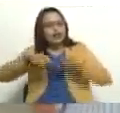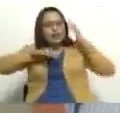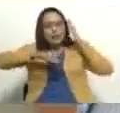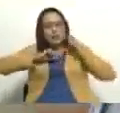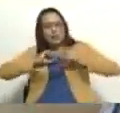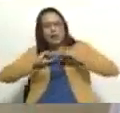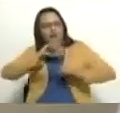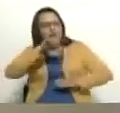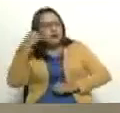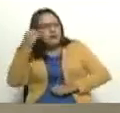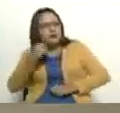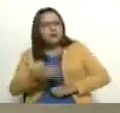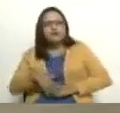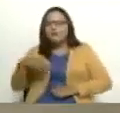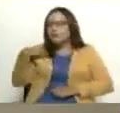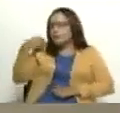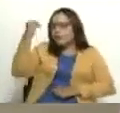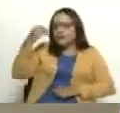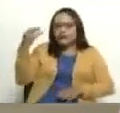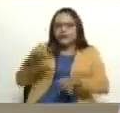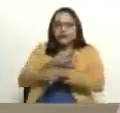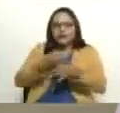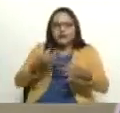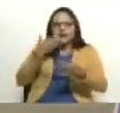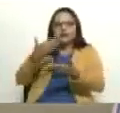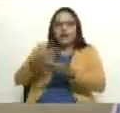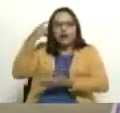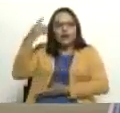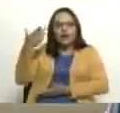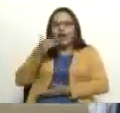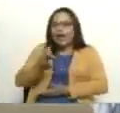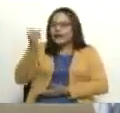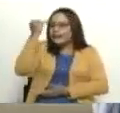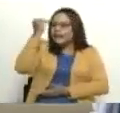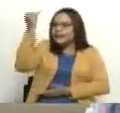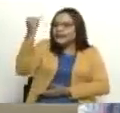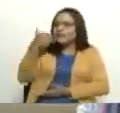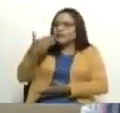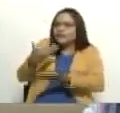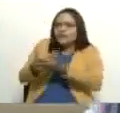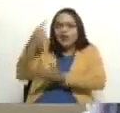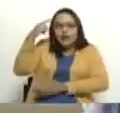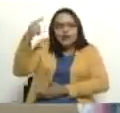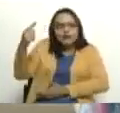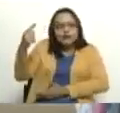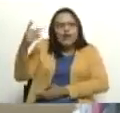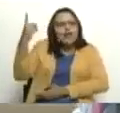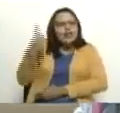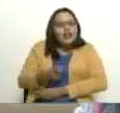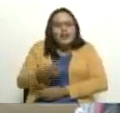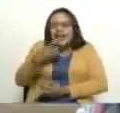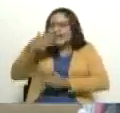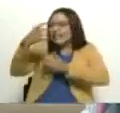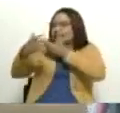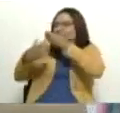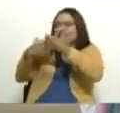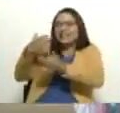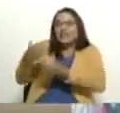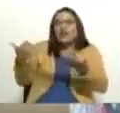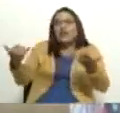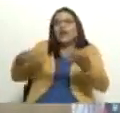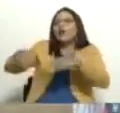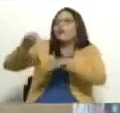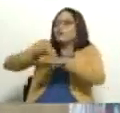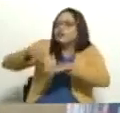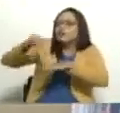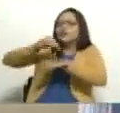maravilla. Menos mal que se tomó esa iniciativa por fin. Ya era un grito que estábamos haciendo desde ese tiempo. Y